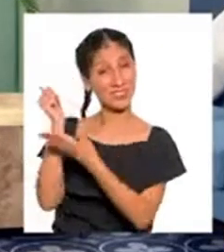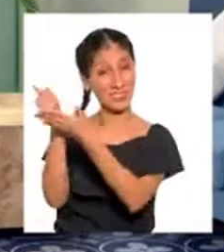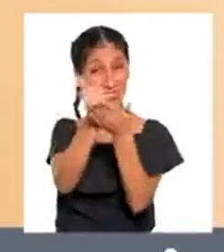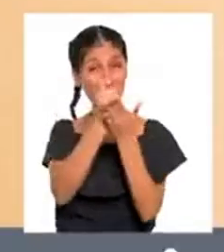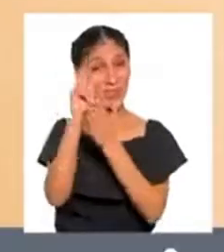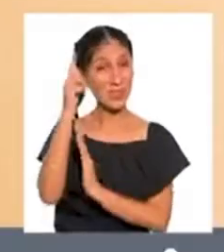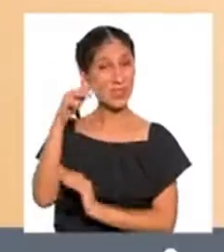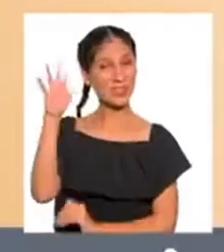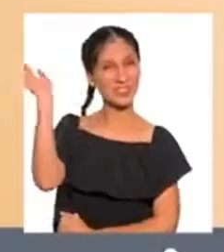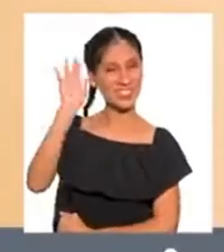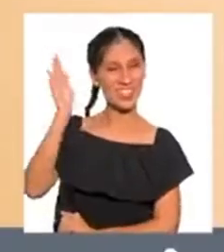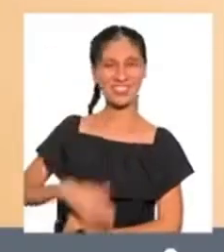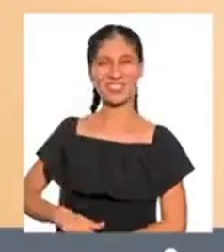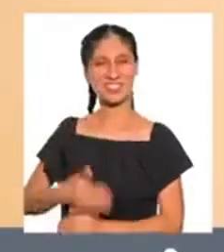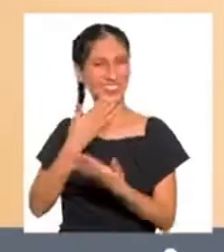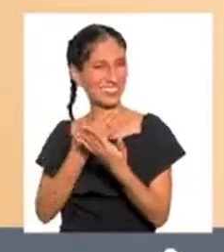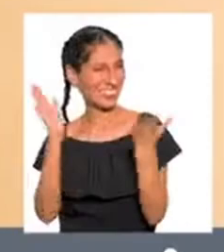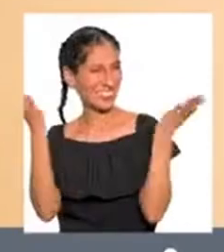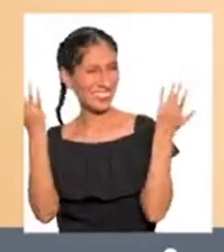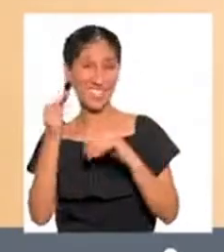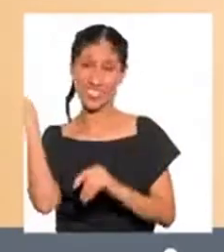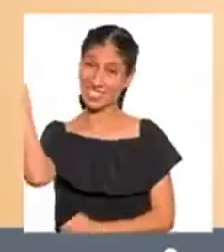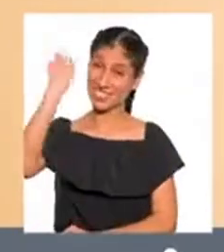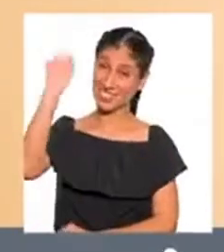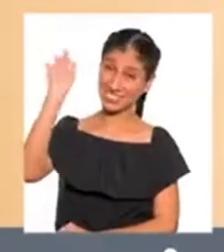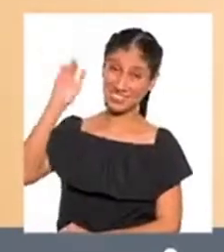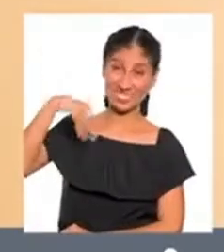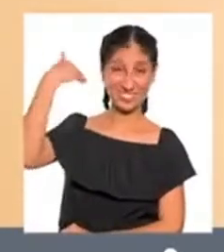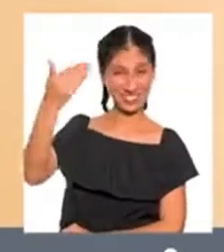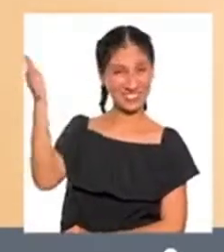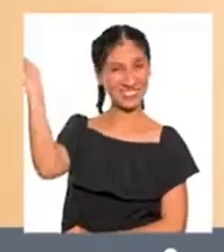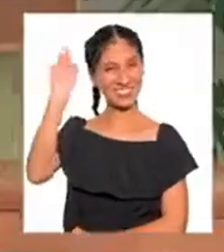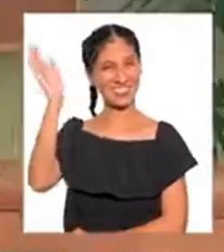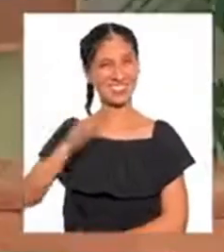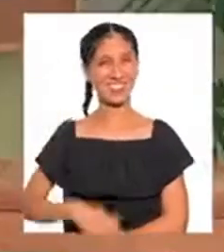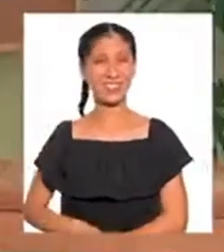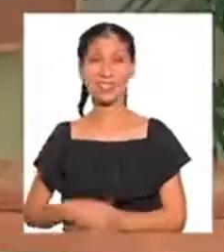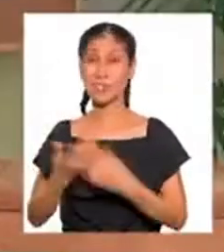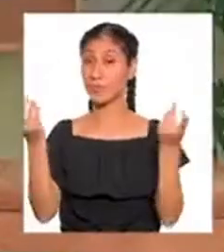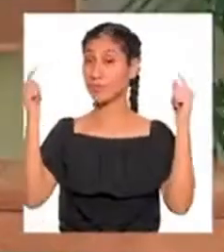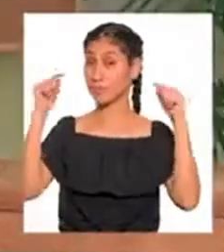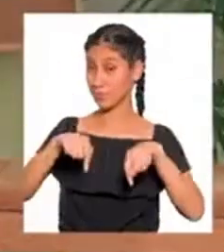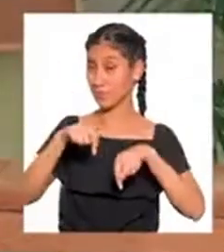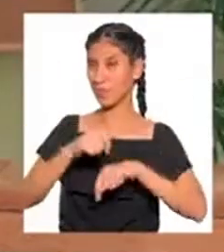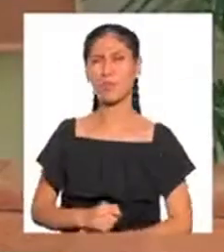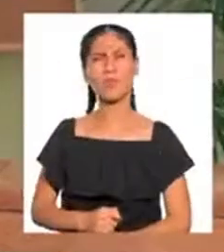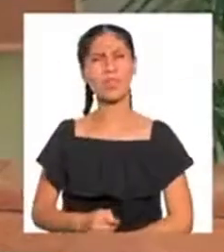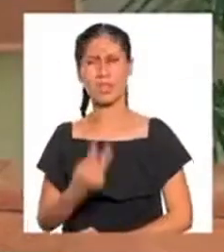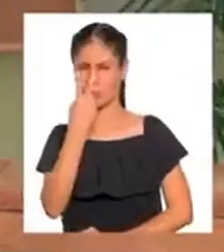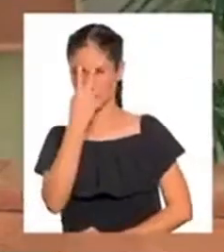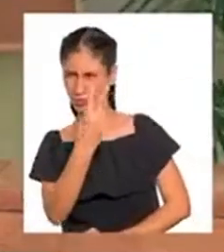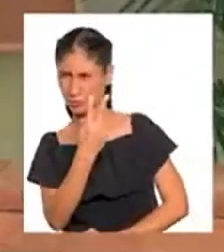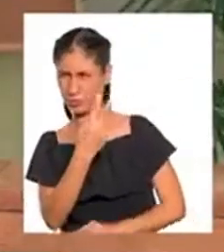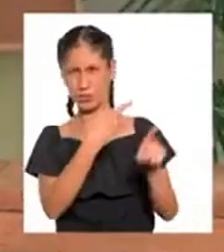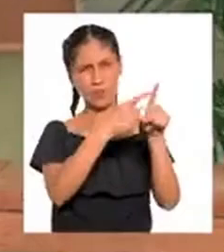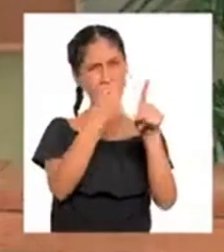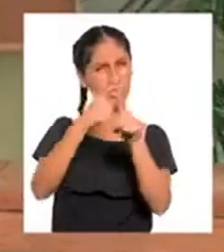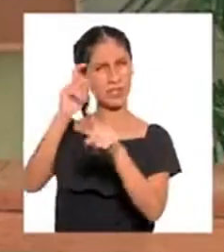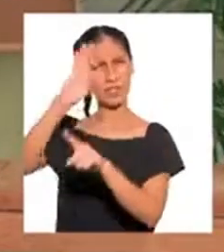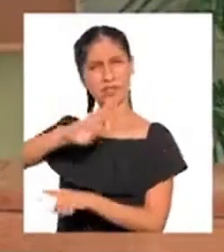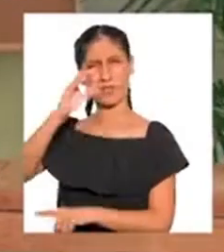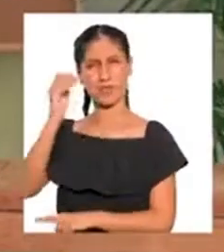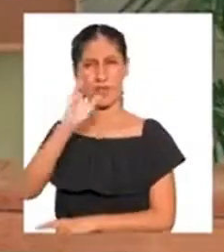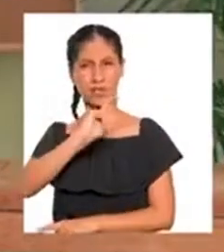¡Chao! De nada, Brigitte y Mario. Hasta una próxima oportunidad. El día de hoy hemos visto los distintos factores